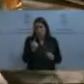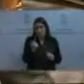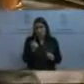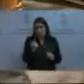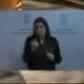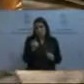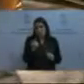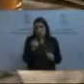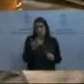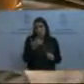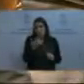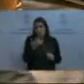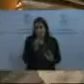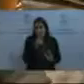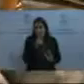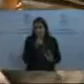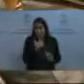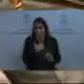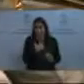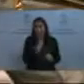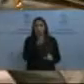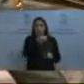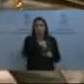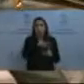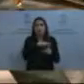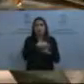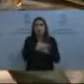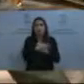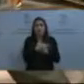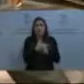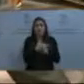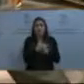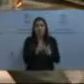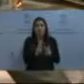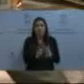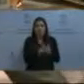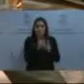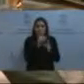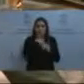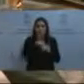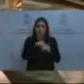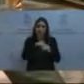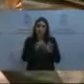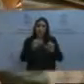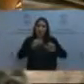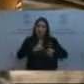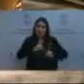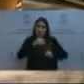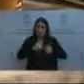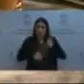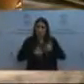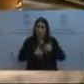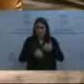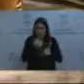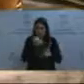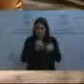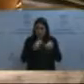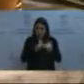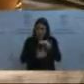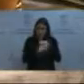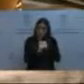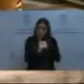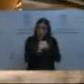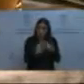cuestión inmediata, en el marco de la concertación social, en el Acuerdo para la Competitividad Económica y la Sostenibilidad Social, con horizonte